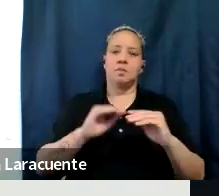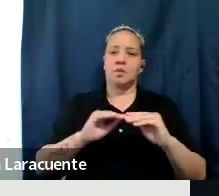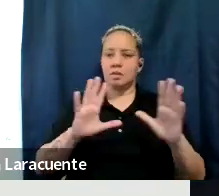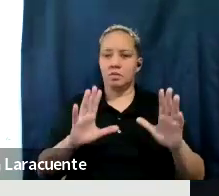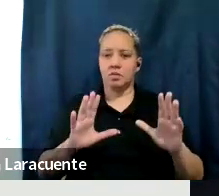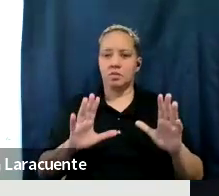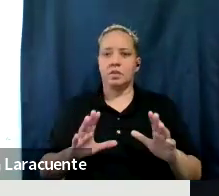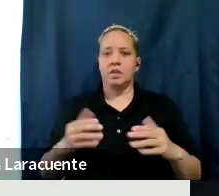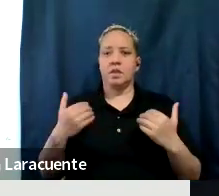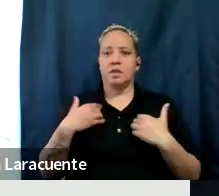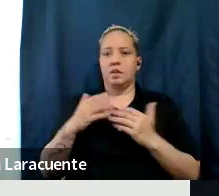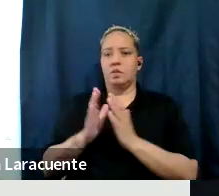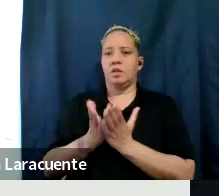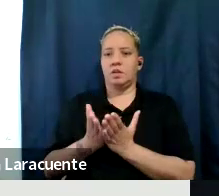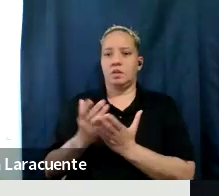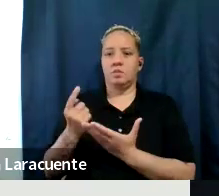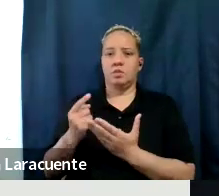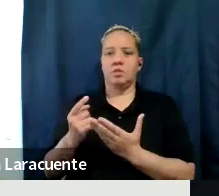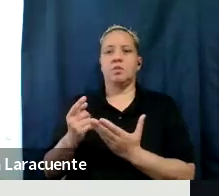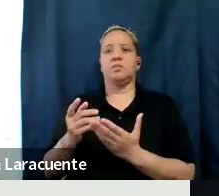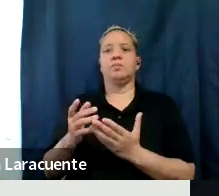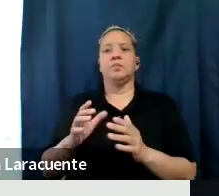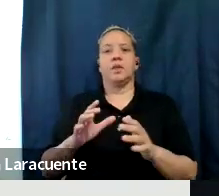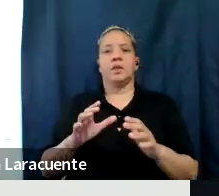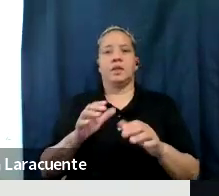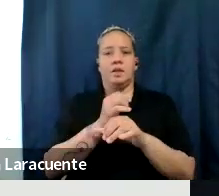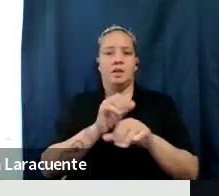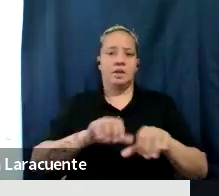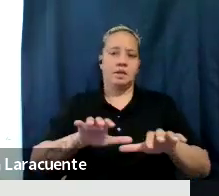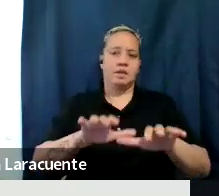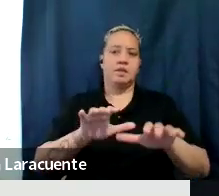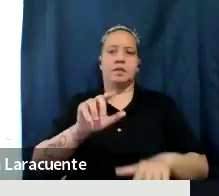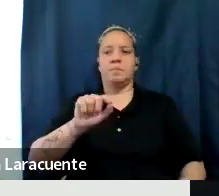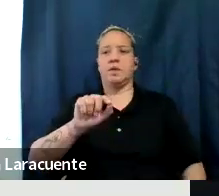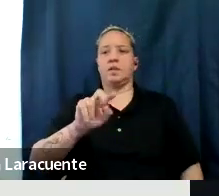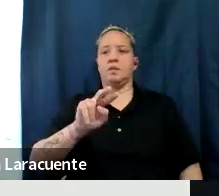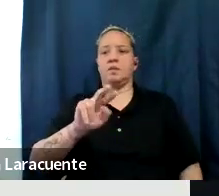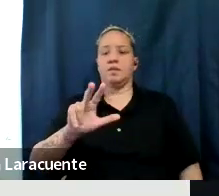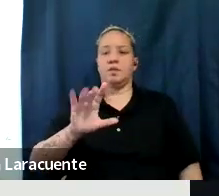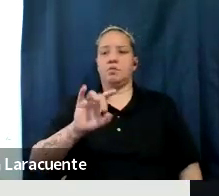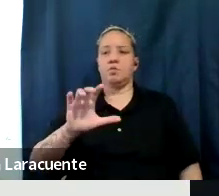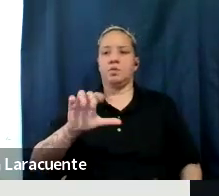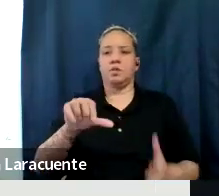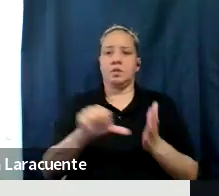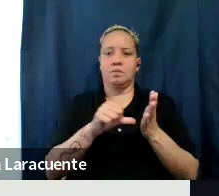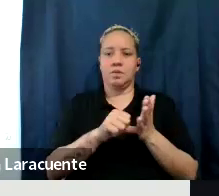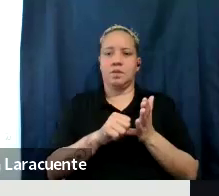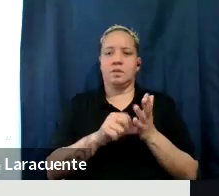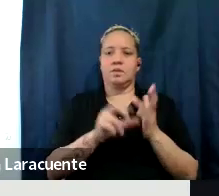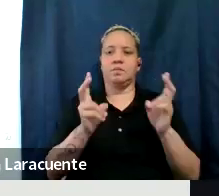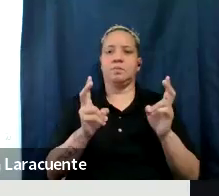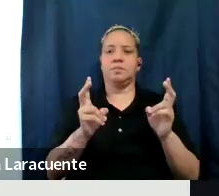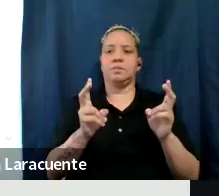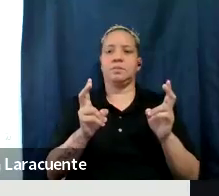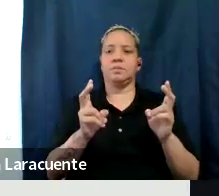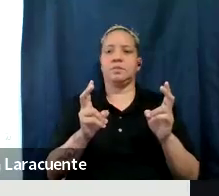yo tengo aquí este libro que fue el que publiqué en 2023. Es un libro de 800 páginas titulado,